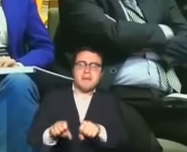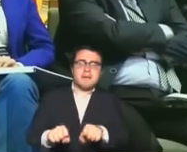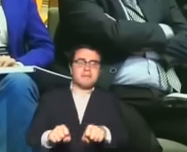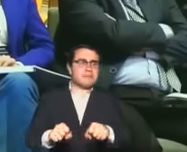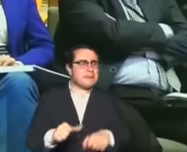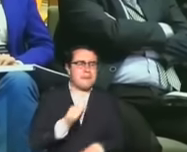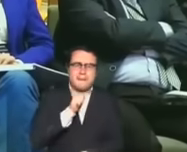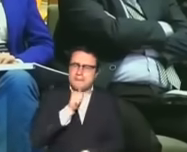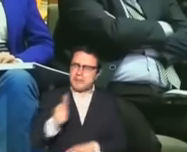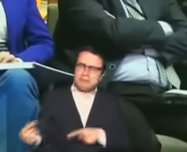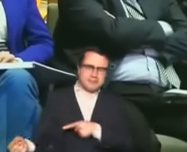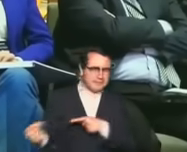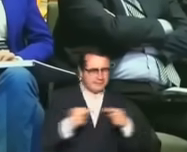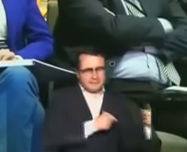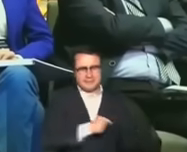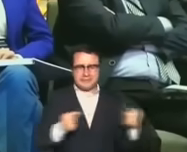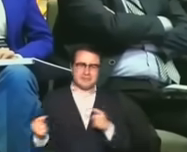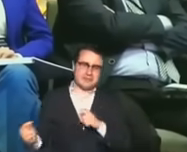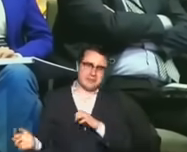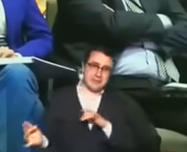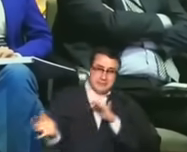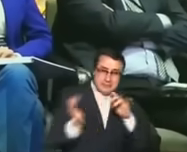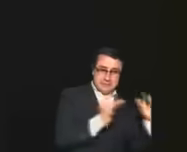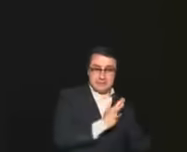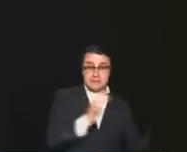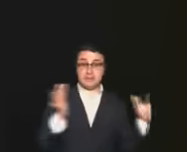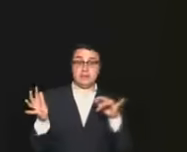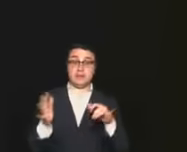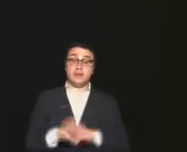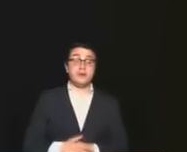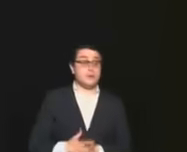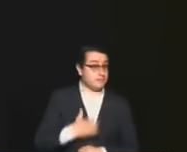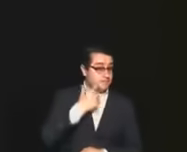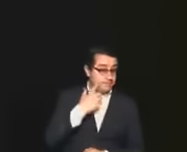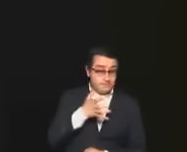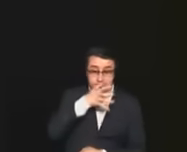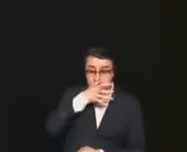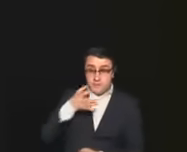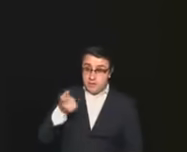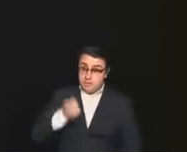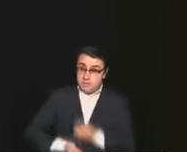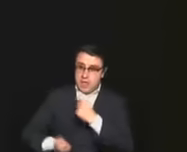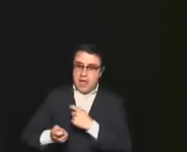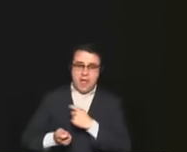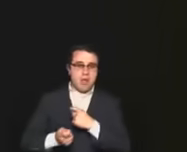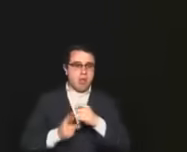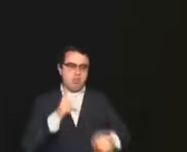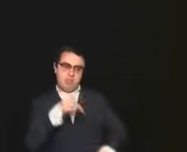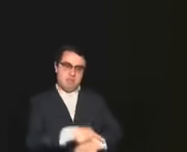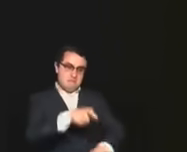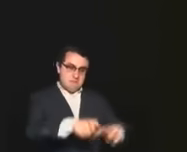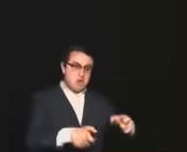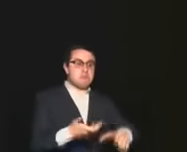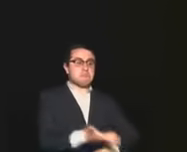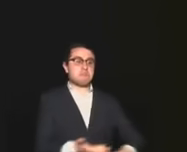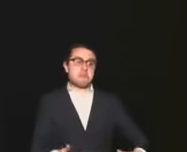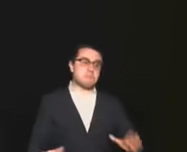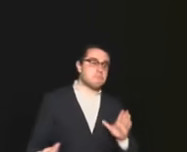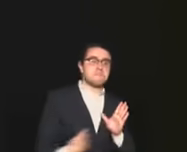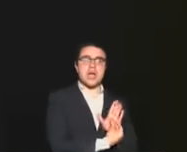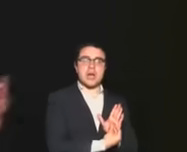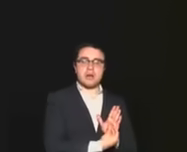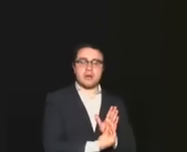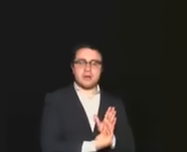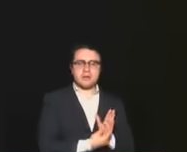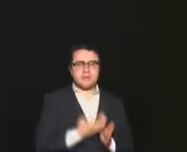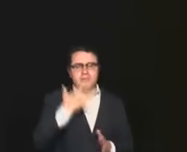agudizando el conflicto. Si ya la cocaína no da, entonces la extorsión sobre la población. ¿Por qué crece la